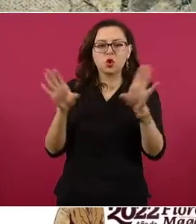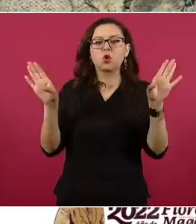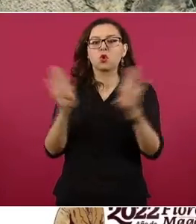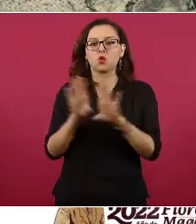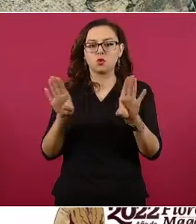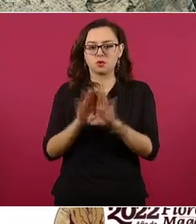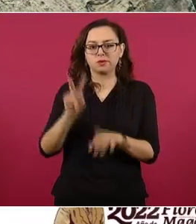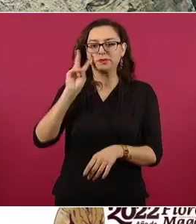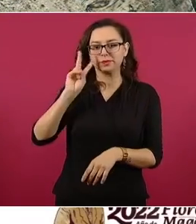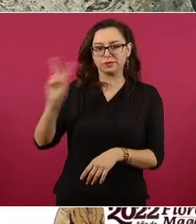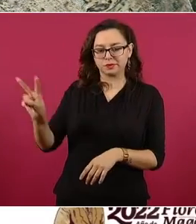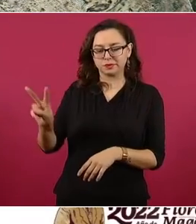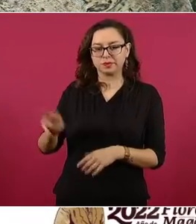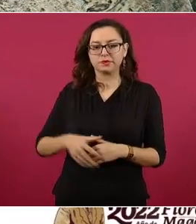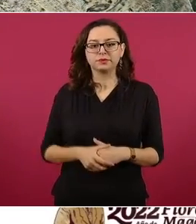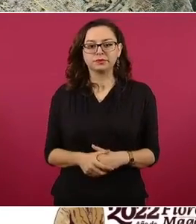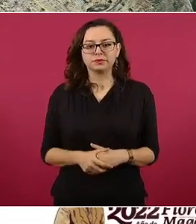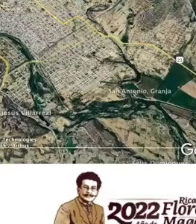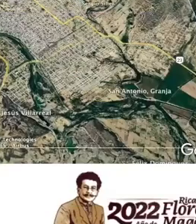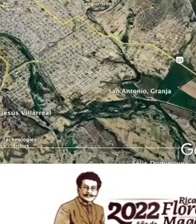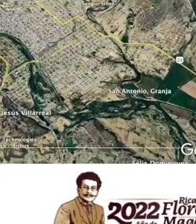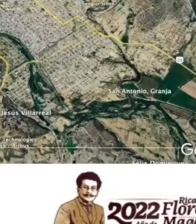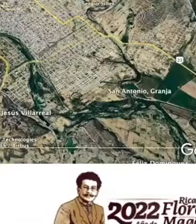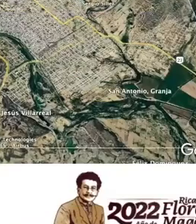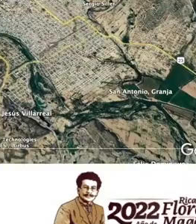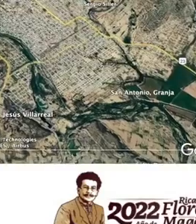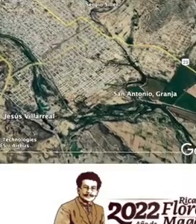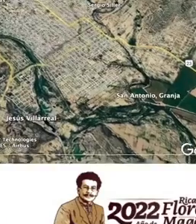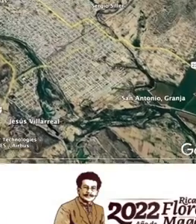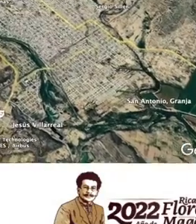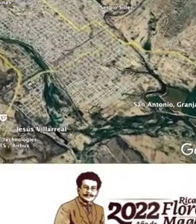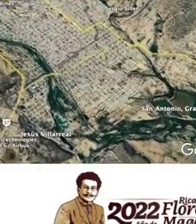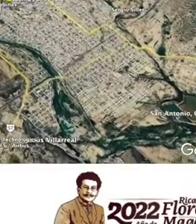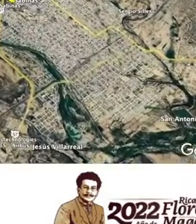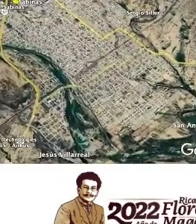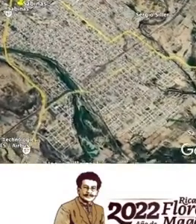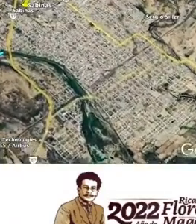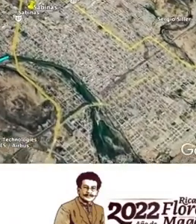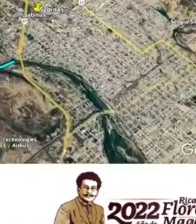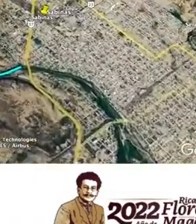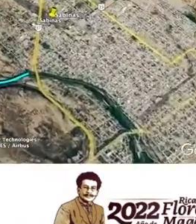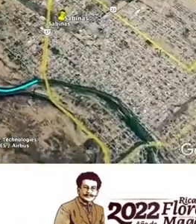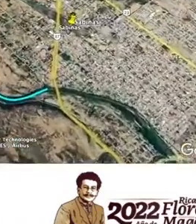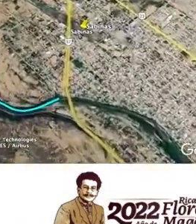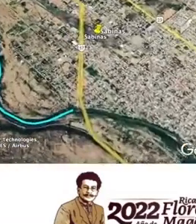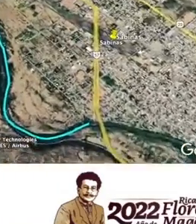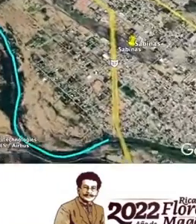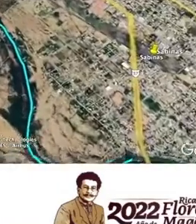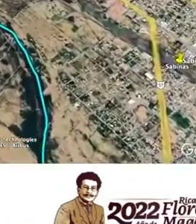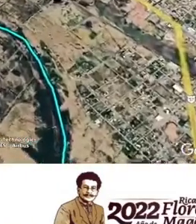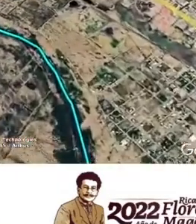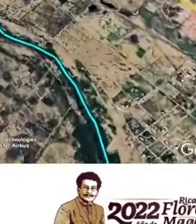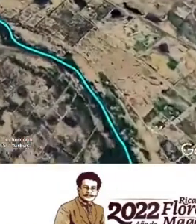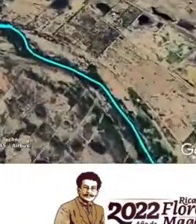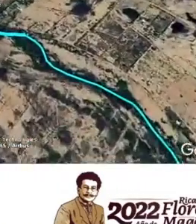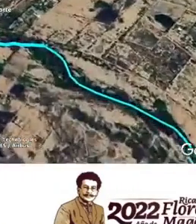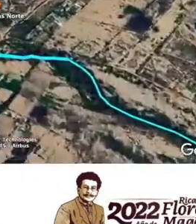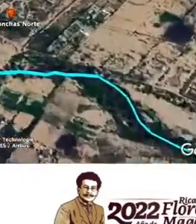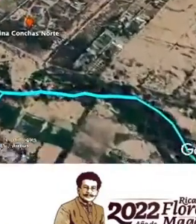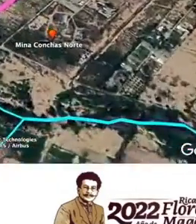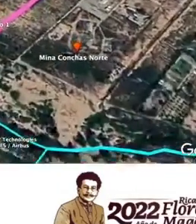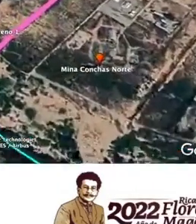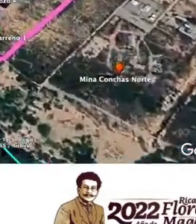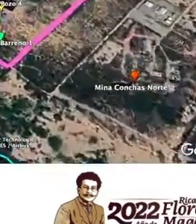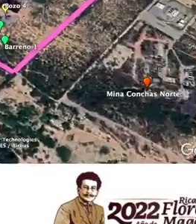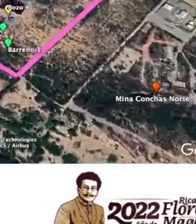a 350 metros de una afluente del río Sabinas y a 370 metros de la